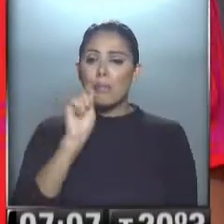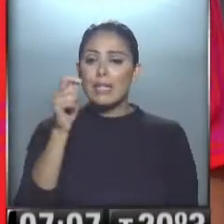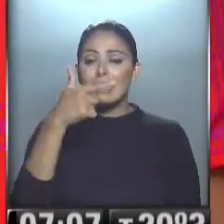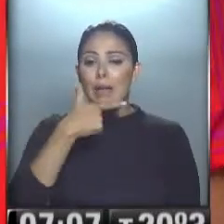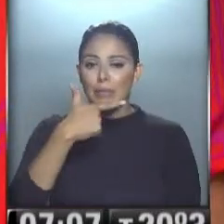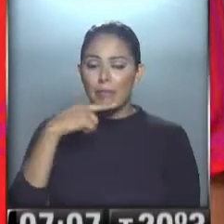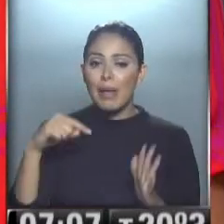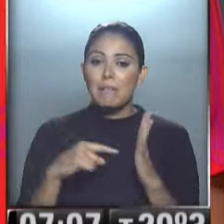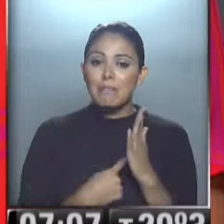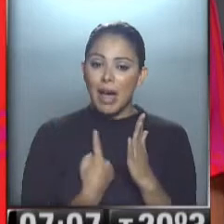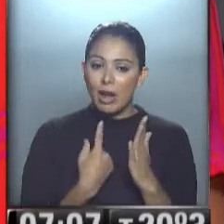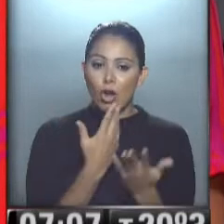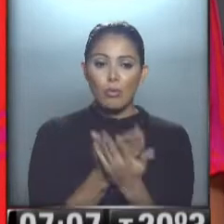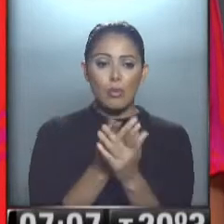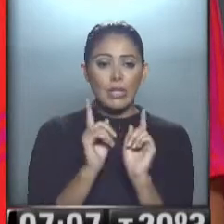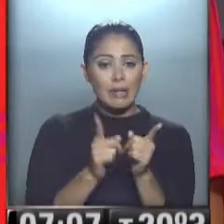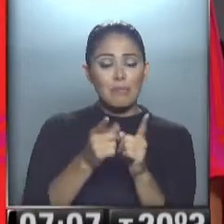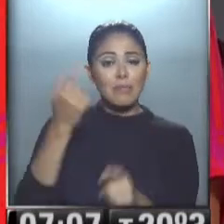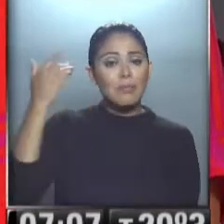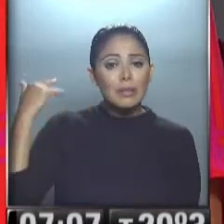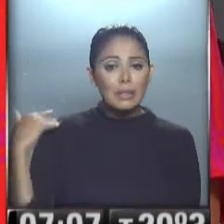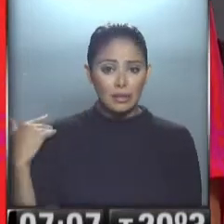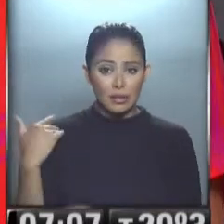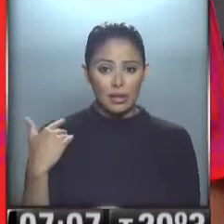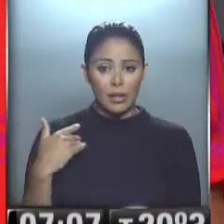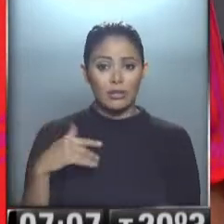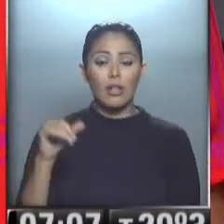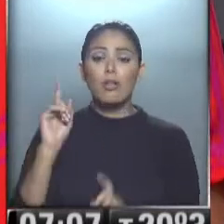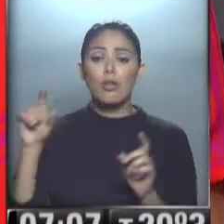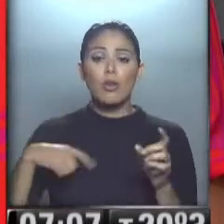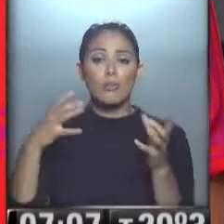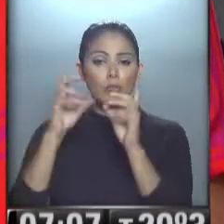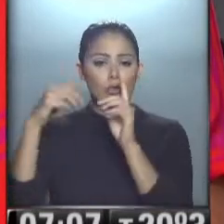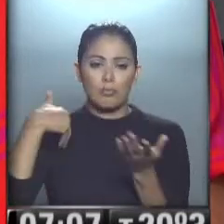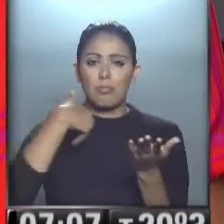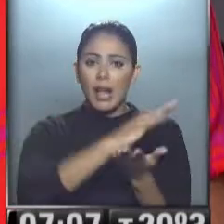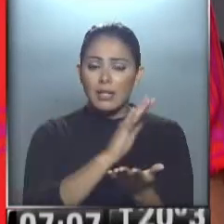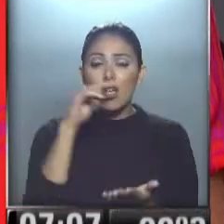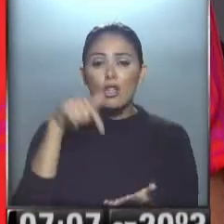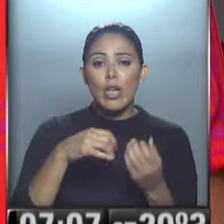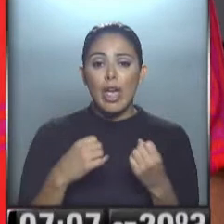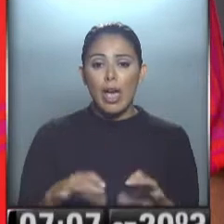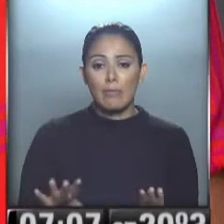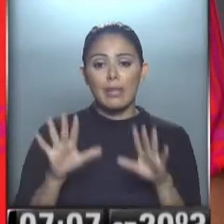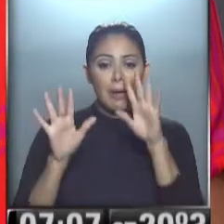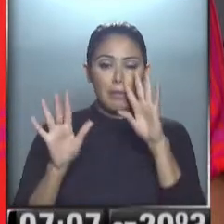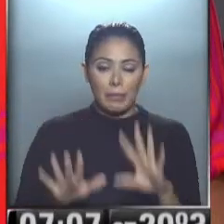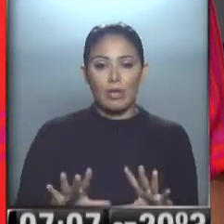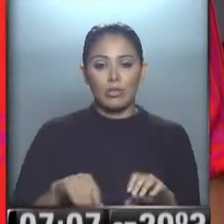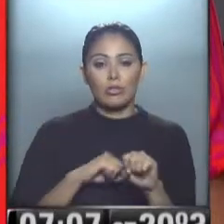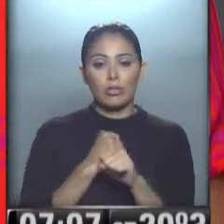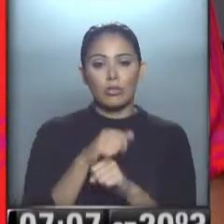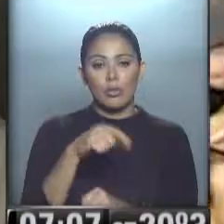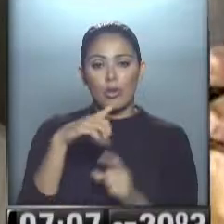se mantuvo en la propuesta salarial que ya había hecho. Esto lo rechazaron los docentes y hoy empieza el día de paro número